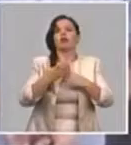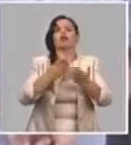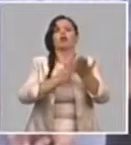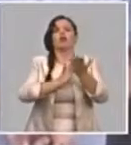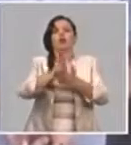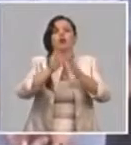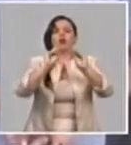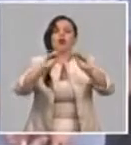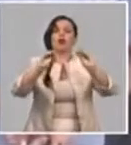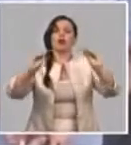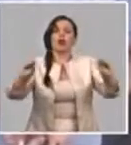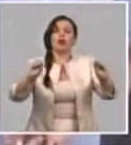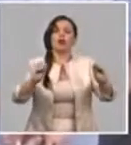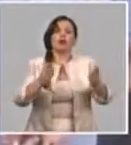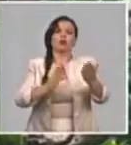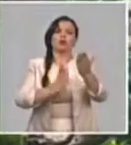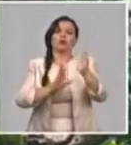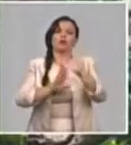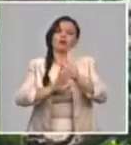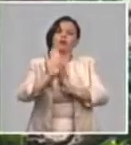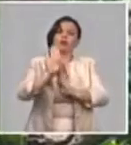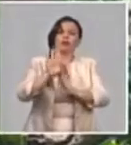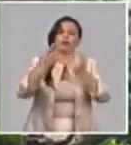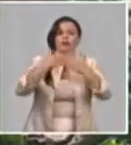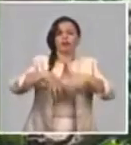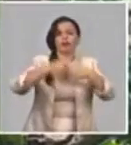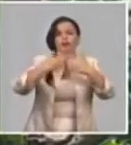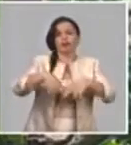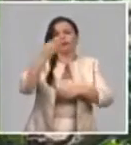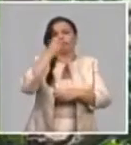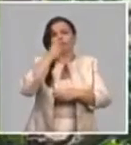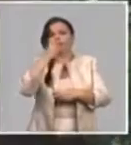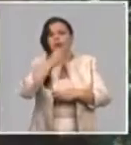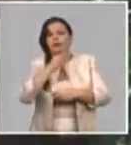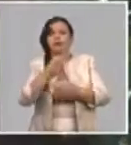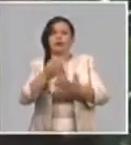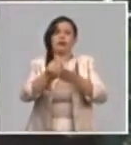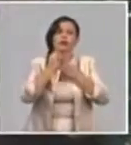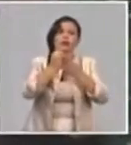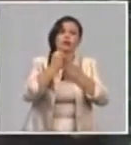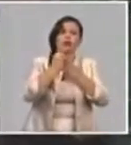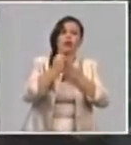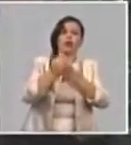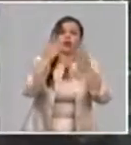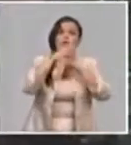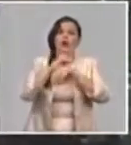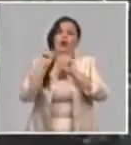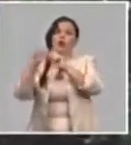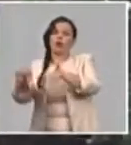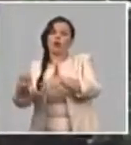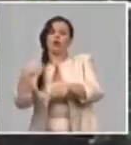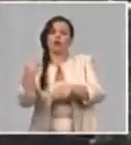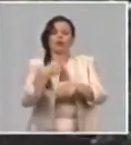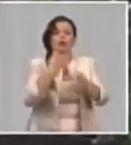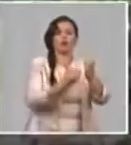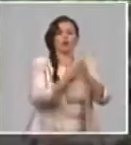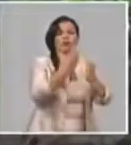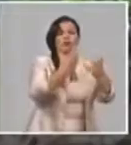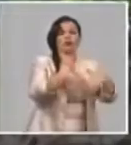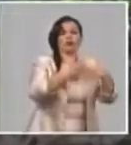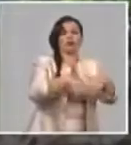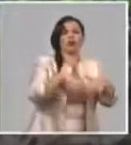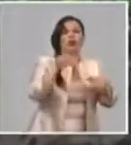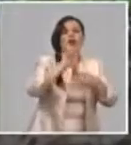los rendimientos agrícolas con el fin de autoabastecernos, sustituir importaciones y generar para la exportación. Los